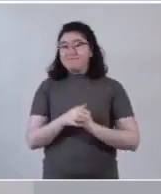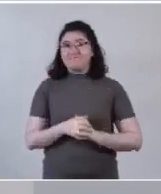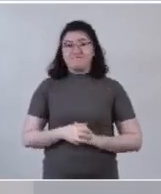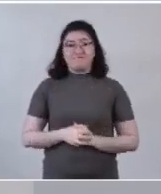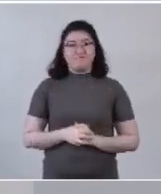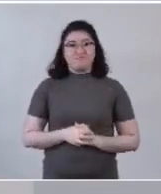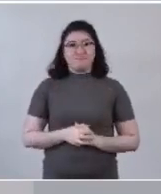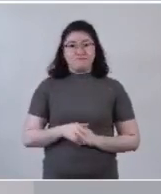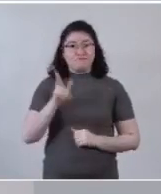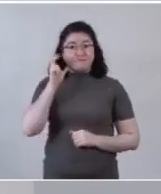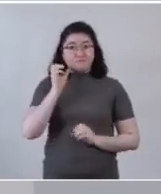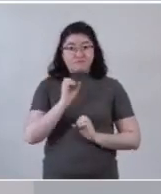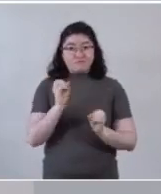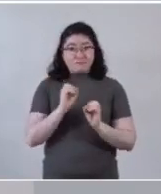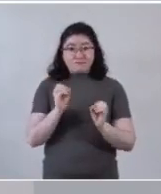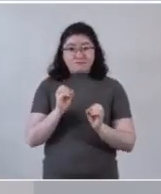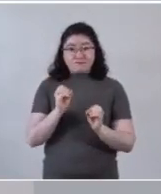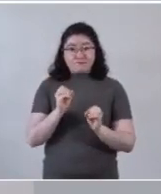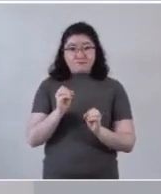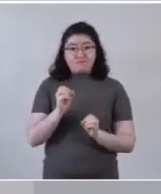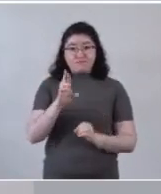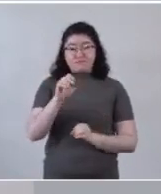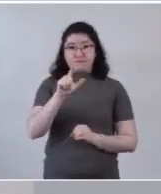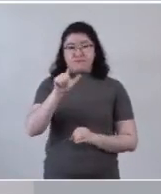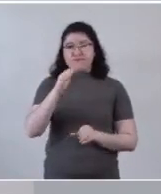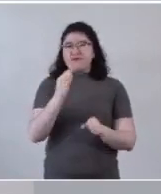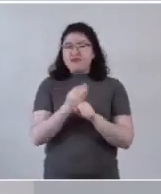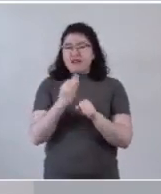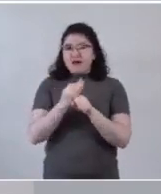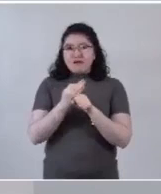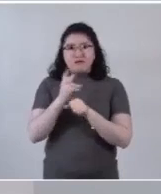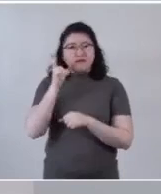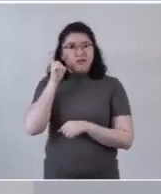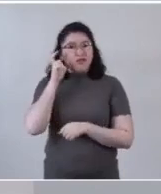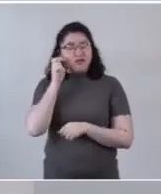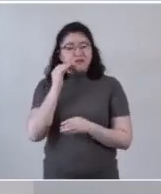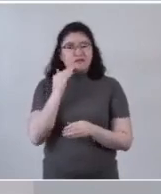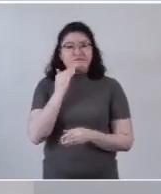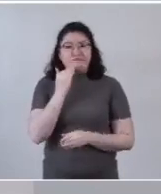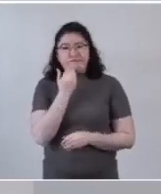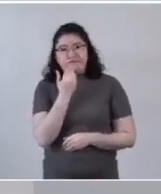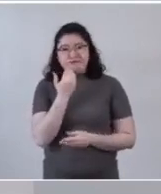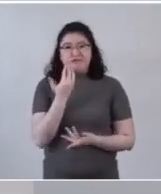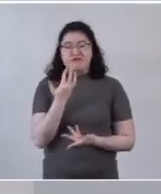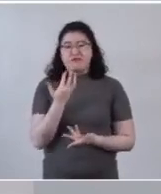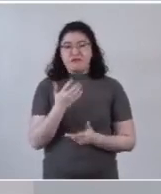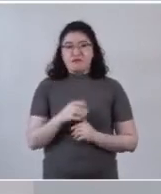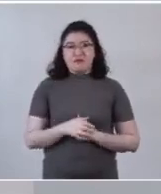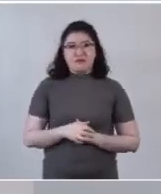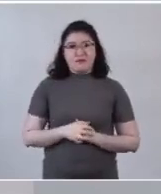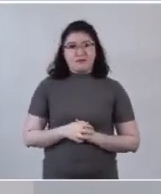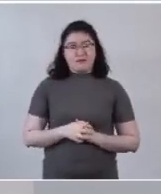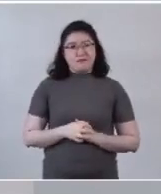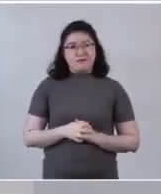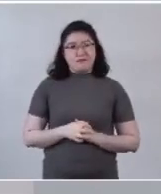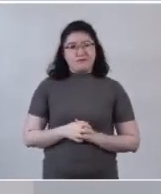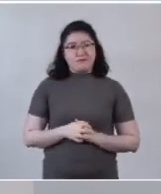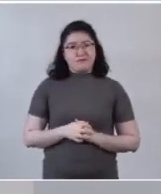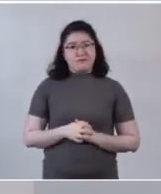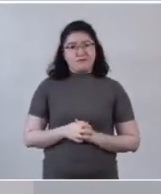No nos escucha. Raúl, se está oyendo medio para que…